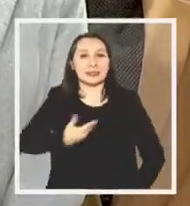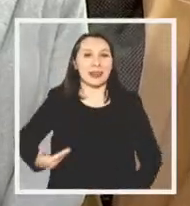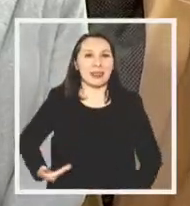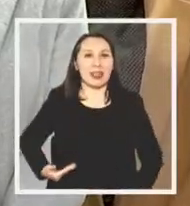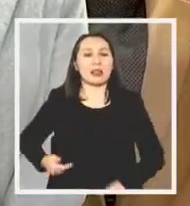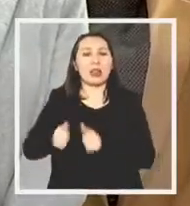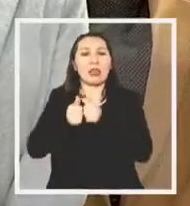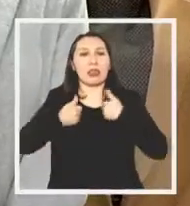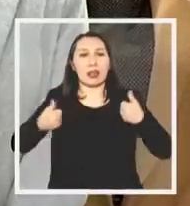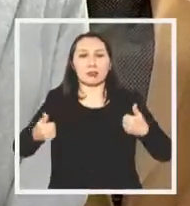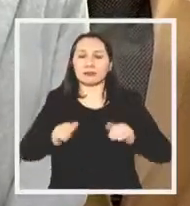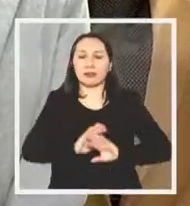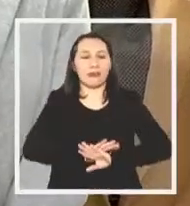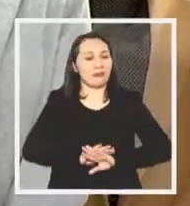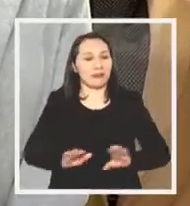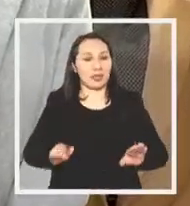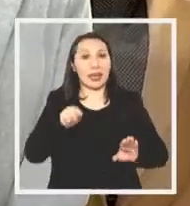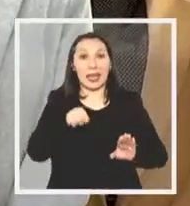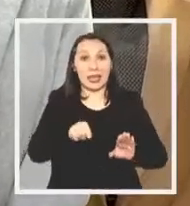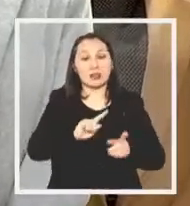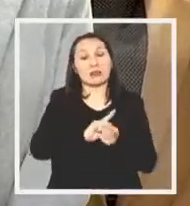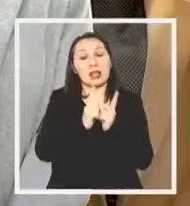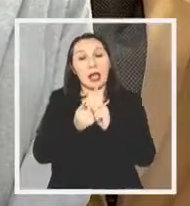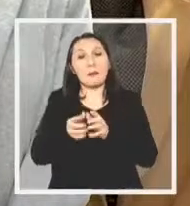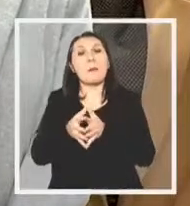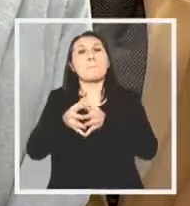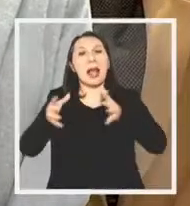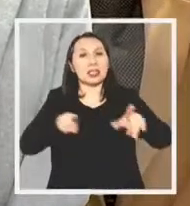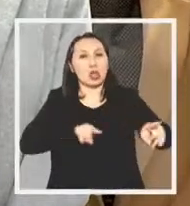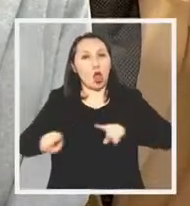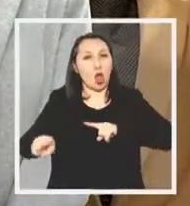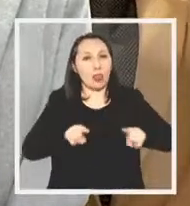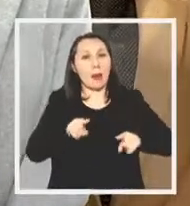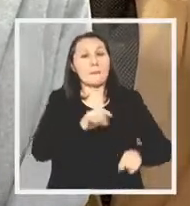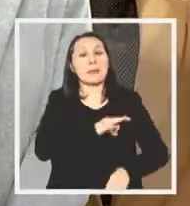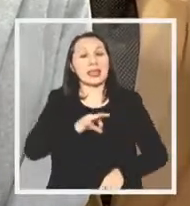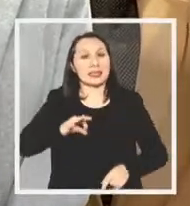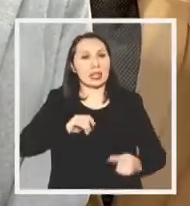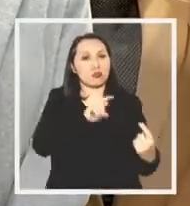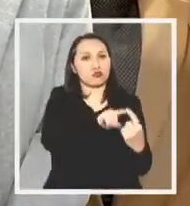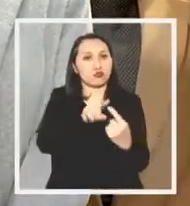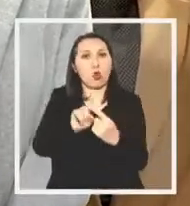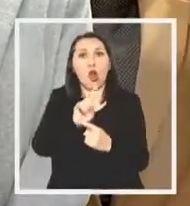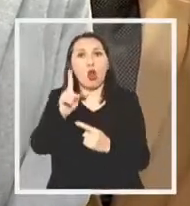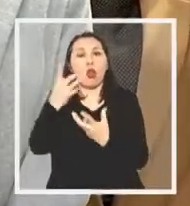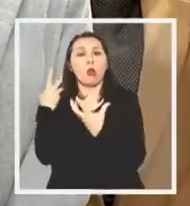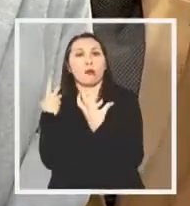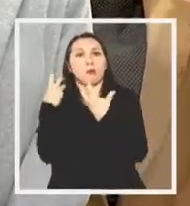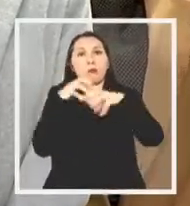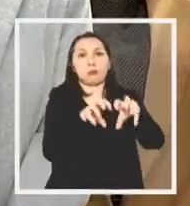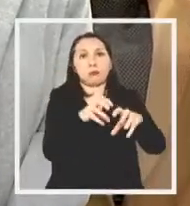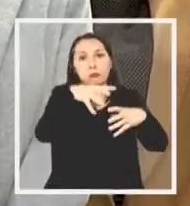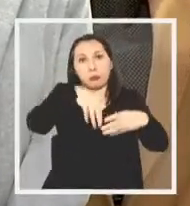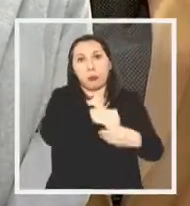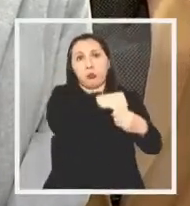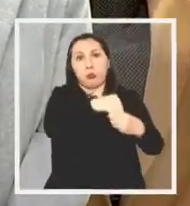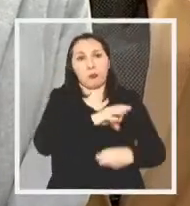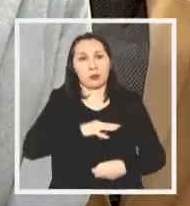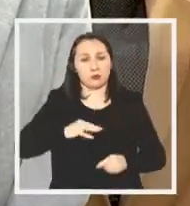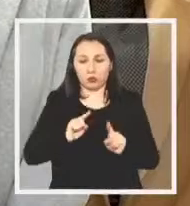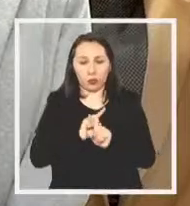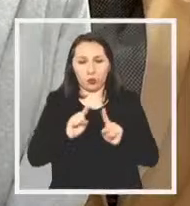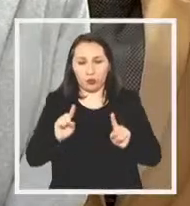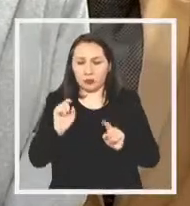la presidenta de los directorios ya esto aumenta la coordinación con los ministerios sin embargo no es que ingresen a su estructura eso como primera